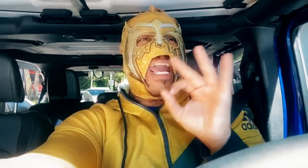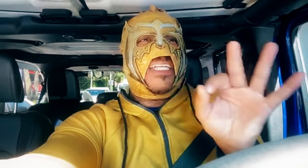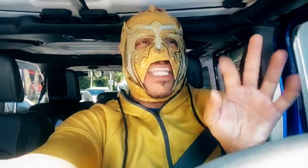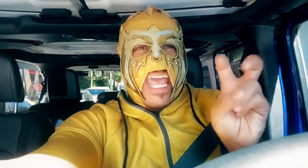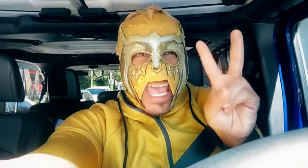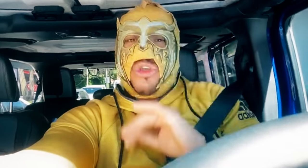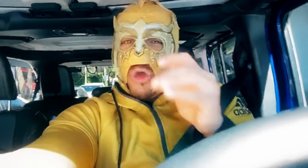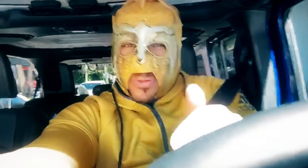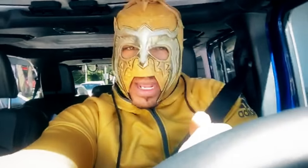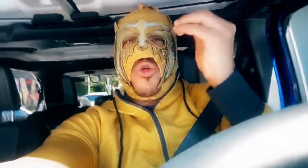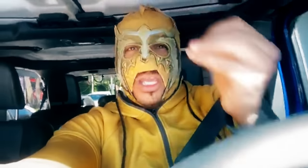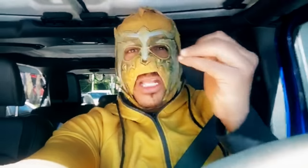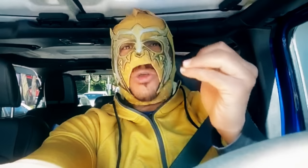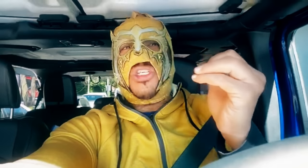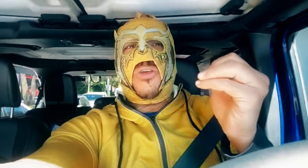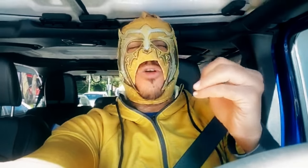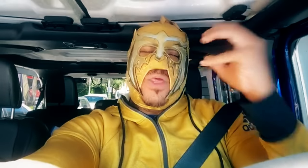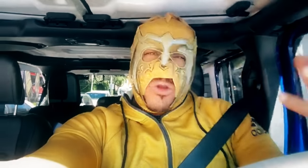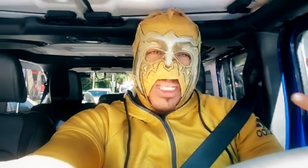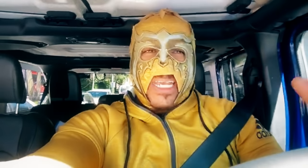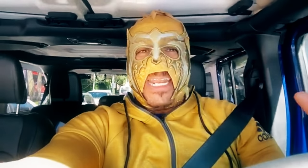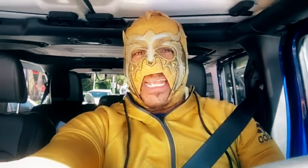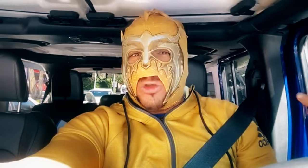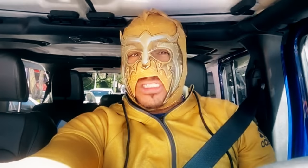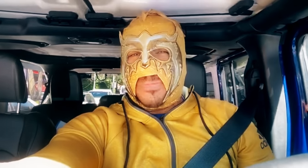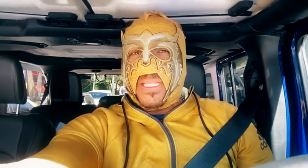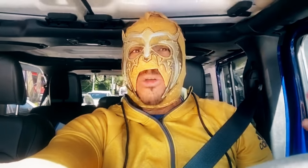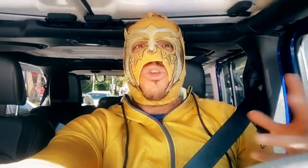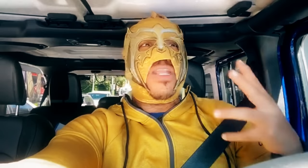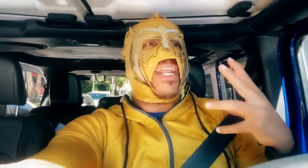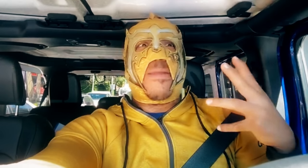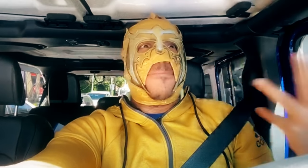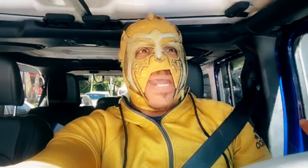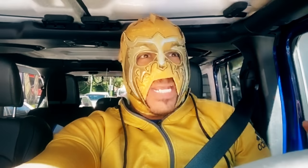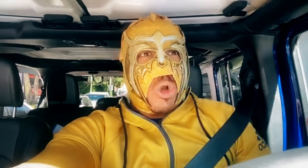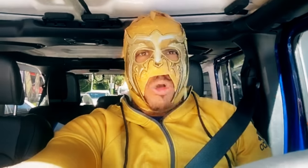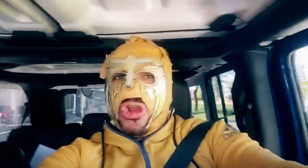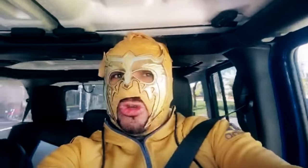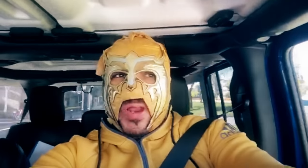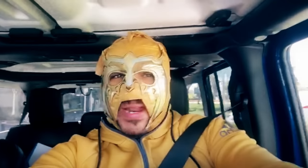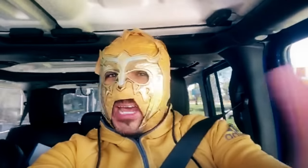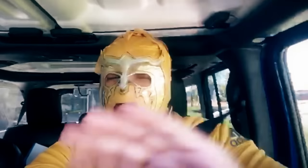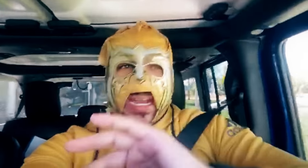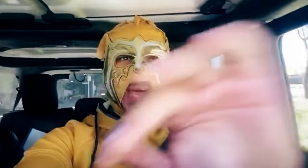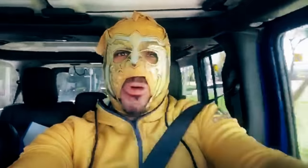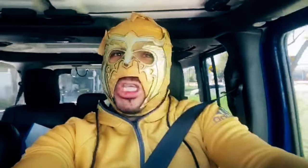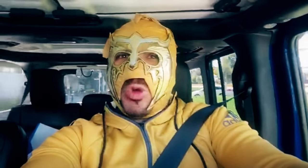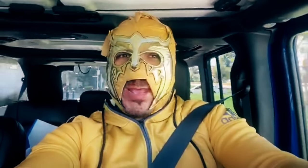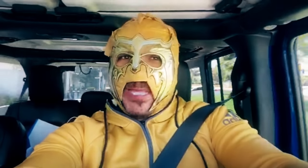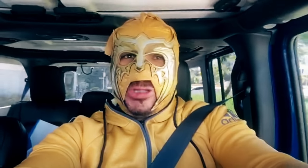cuidado extra sobra. Cuídense un chingo, pero no exageren las cosas, pendejo. No entren en pánico. Todos los supermercados